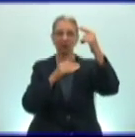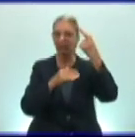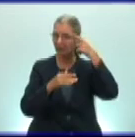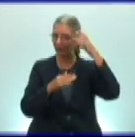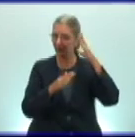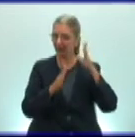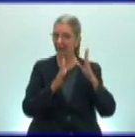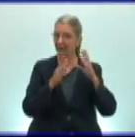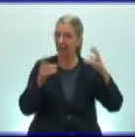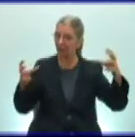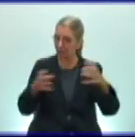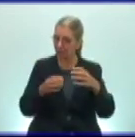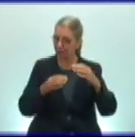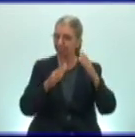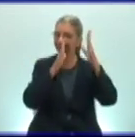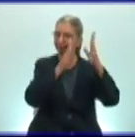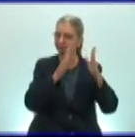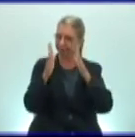encuentra dicho elemento.